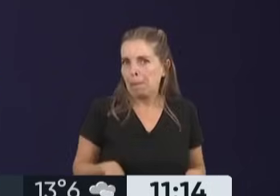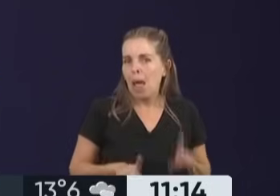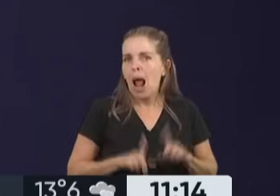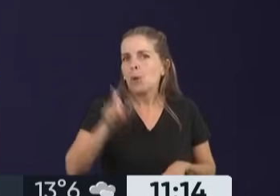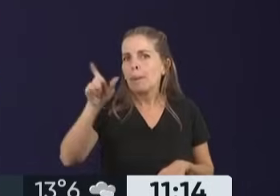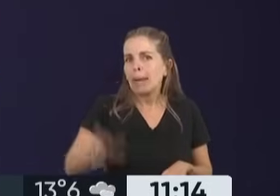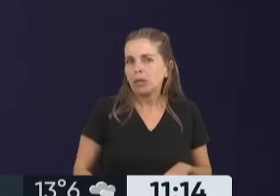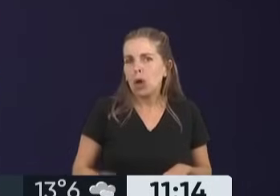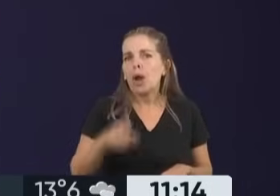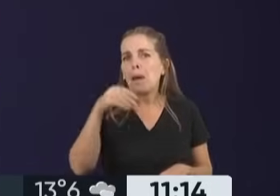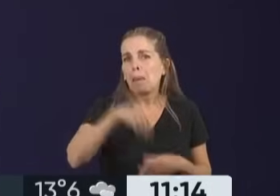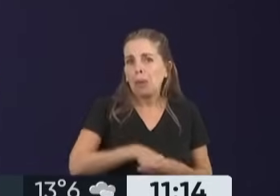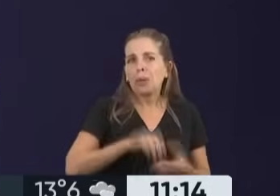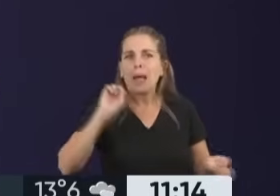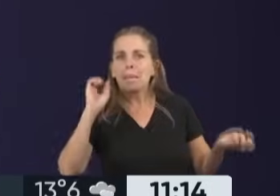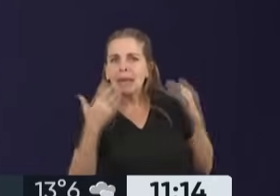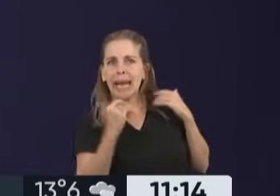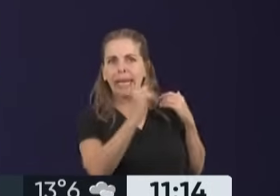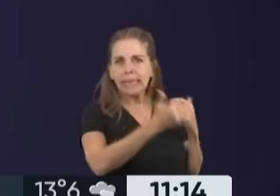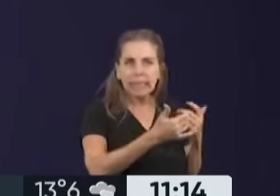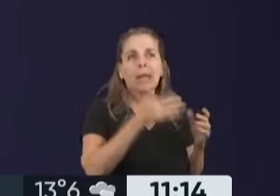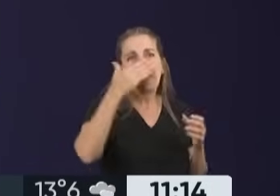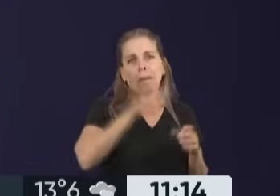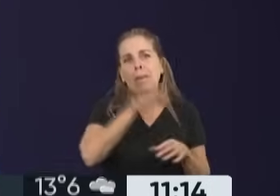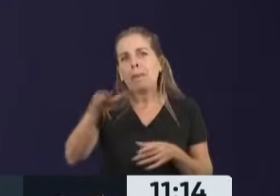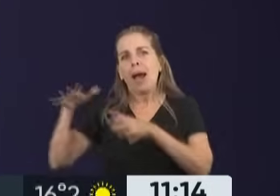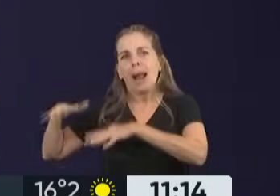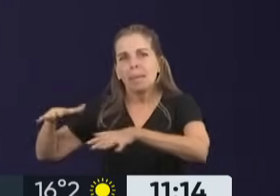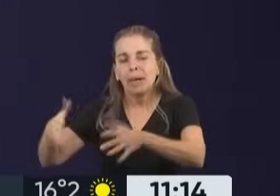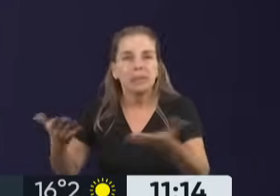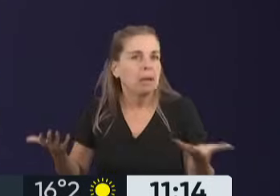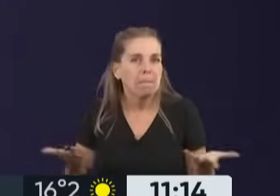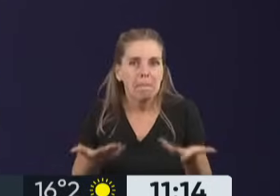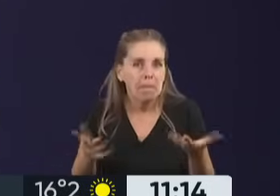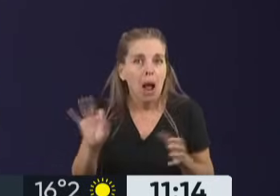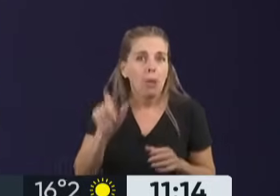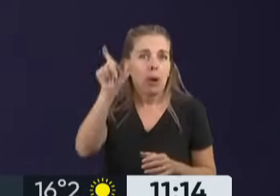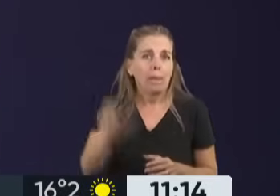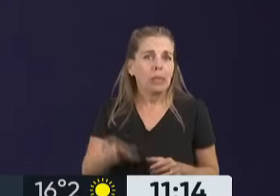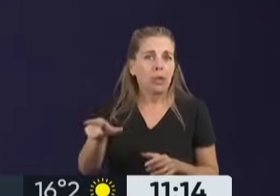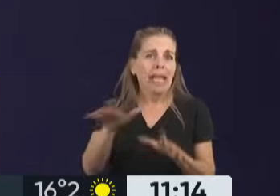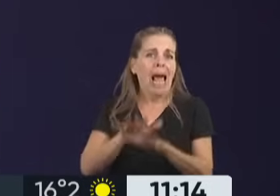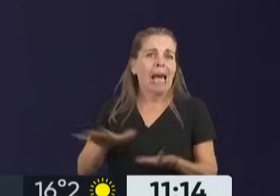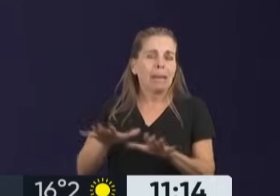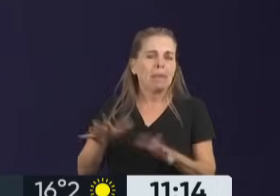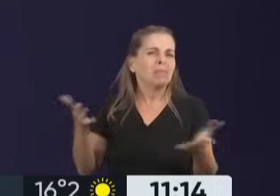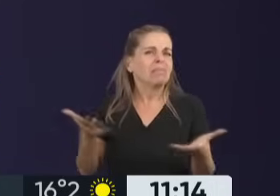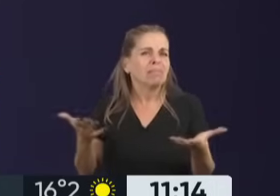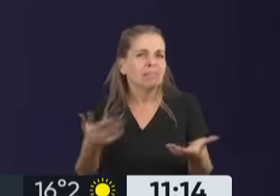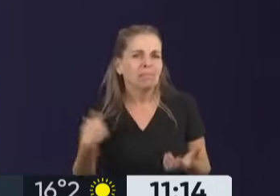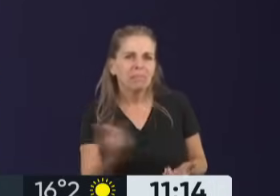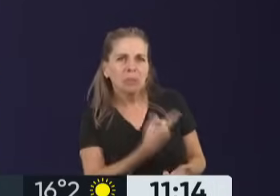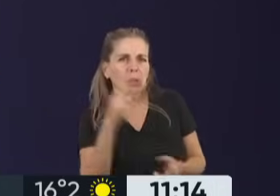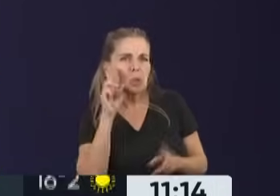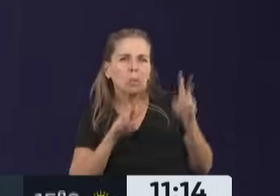que nos votó, que no nos votó, que está más de acuerdo, menos de acuerdo, o que está arrepentido o no arrepentida. No hacemos esa